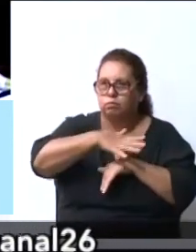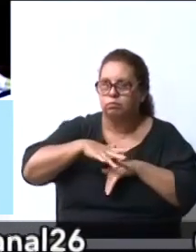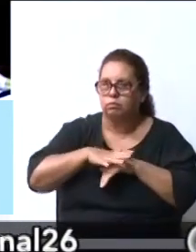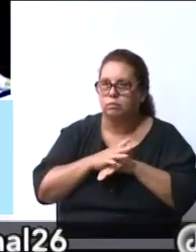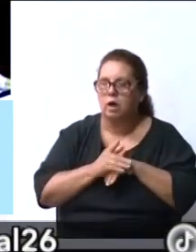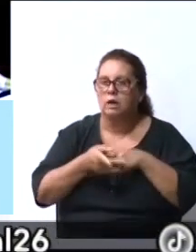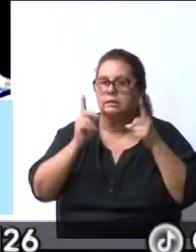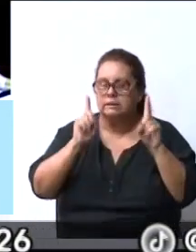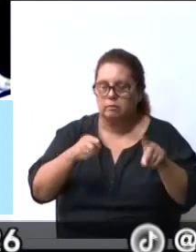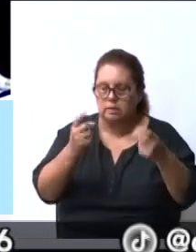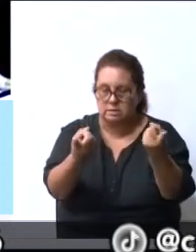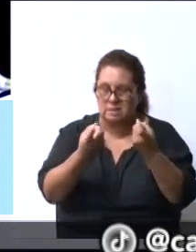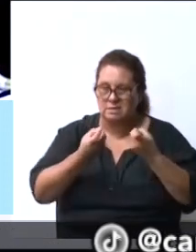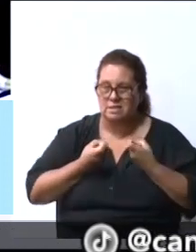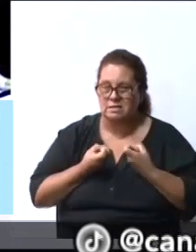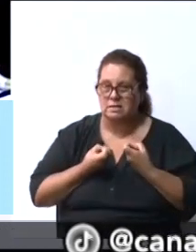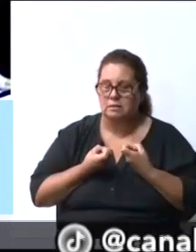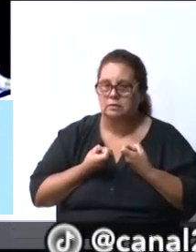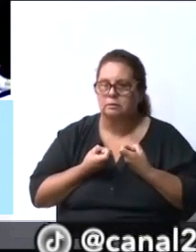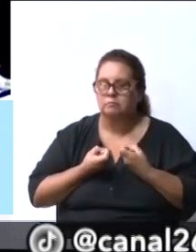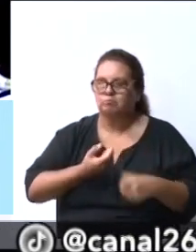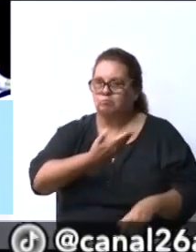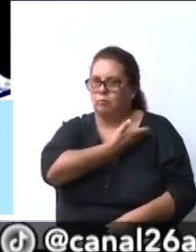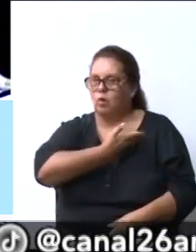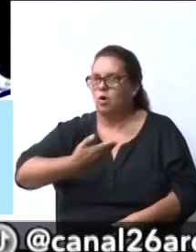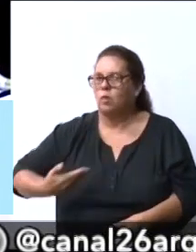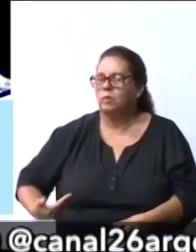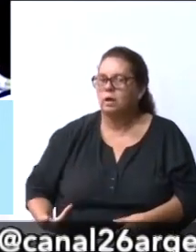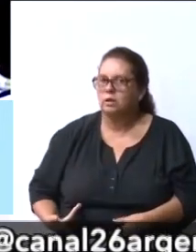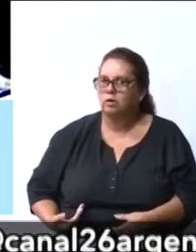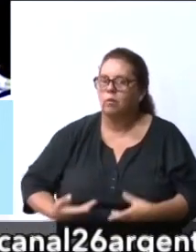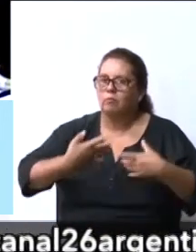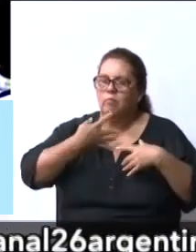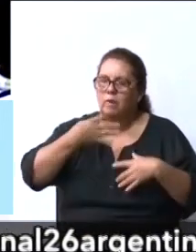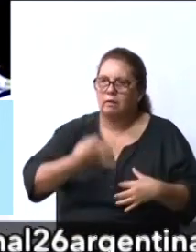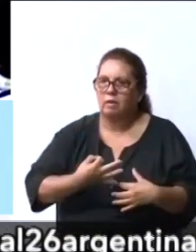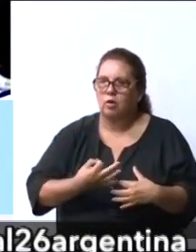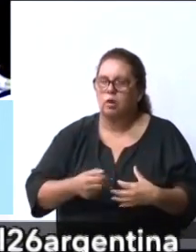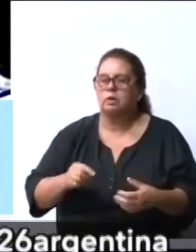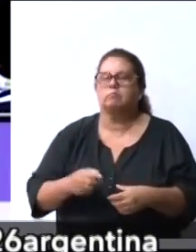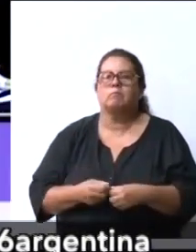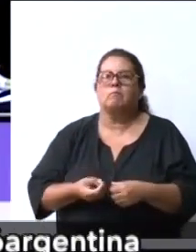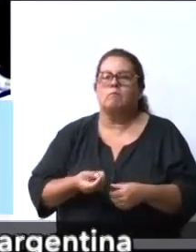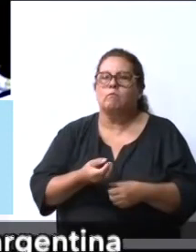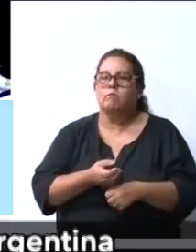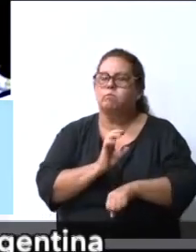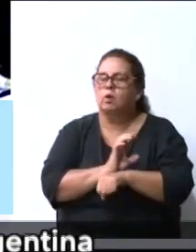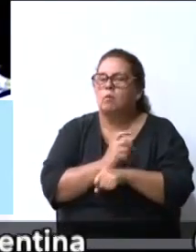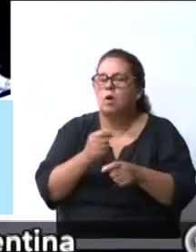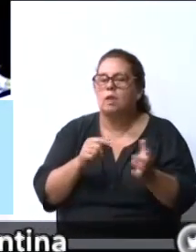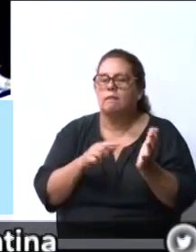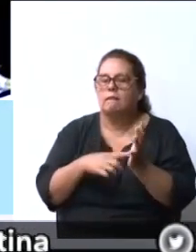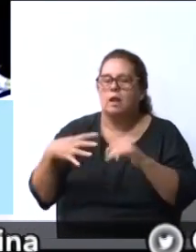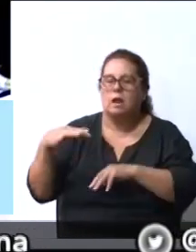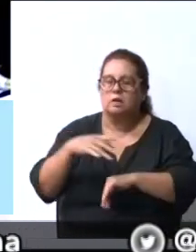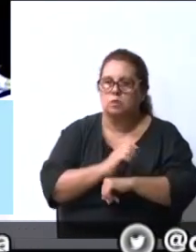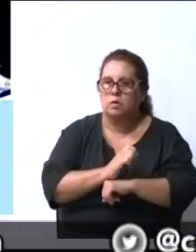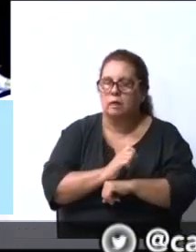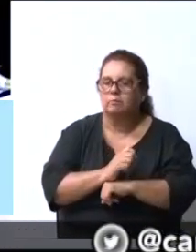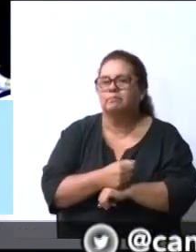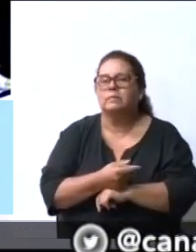También necesitamos un Estado eficiente y facilitador como el de la ciudad, donde siempre buscamos la manera de